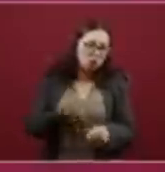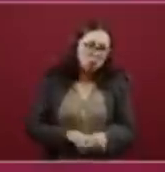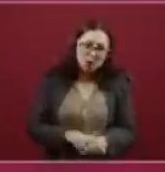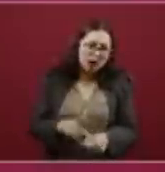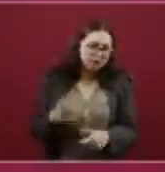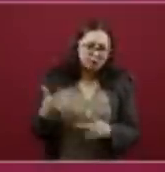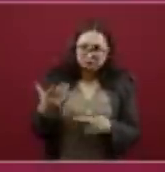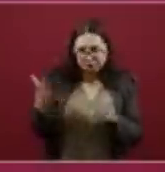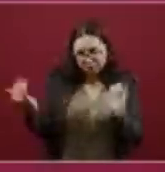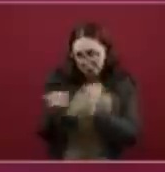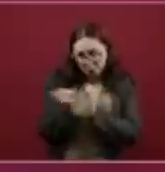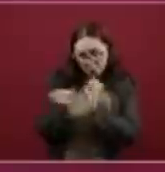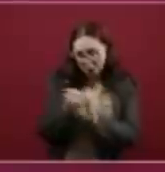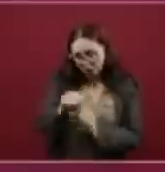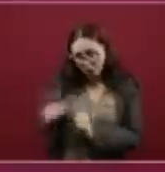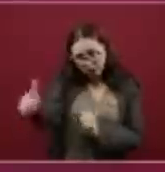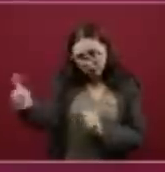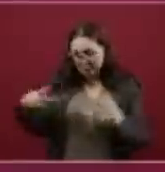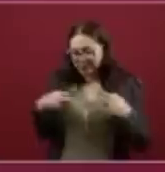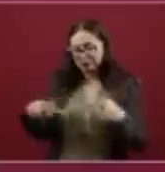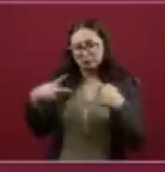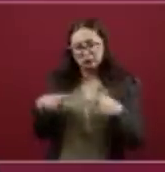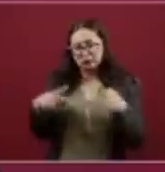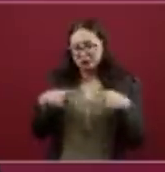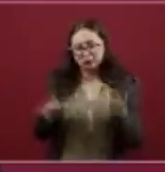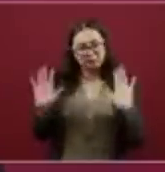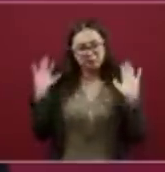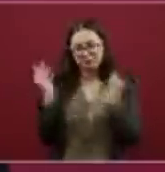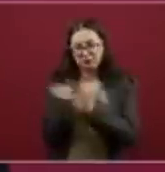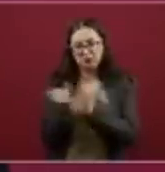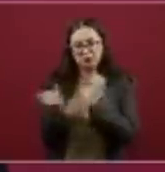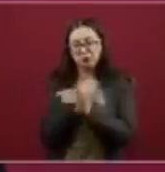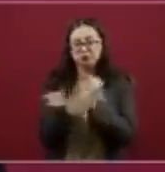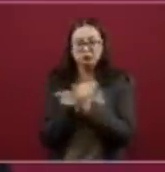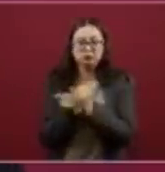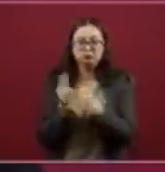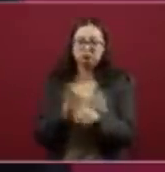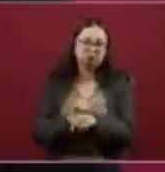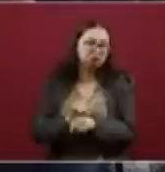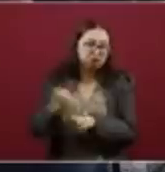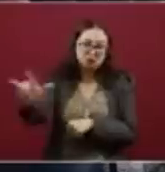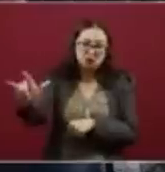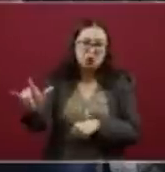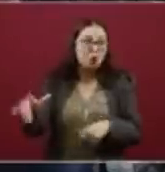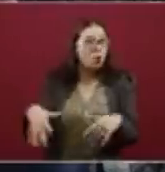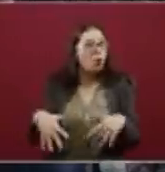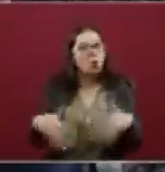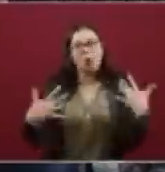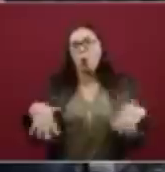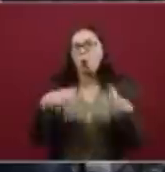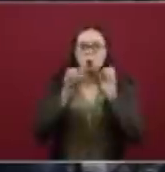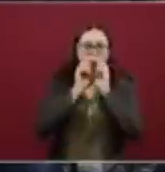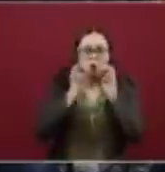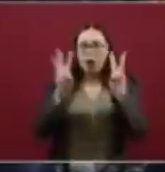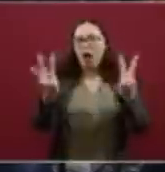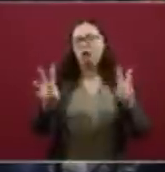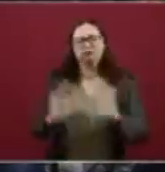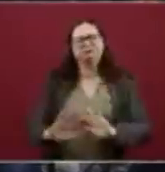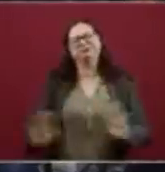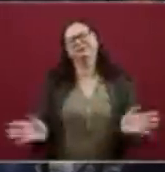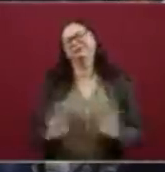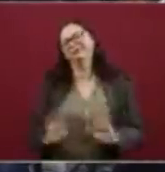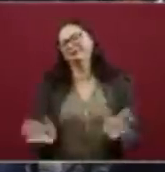como cualquier ciudadano. Tampoco es algo tan extraordinario.